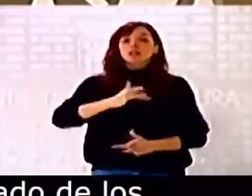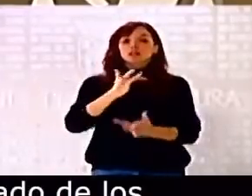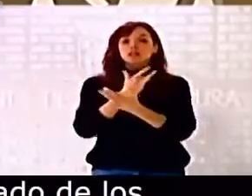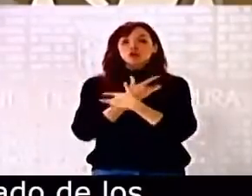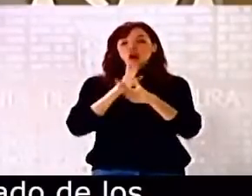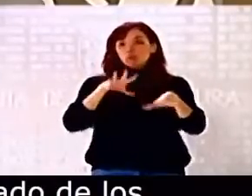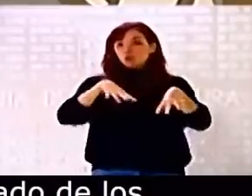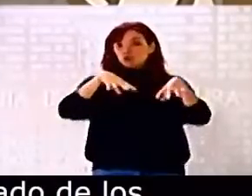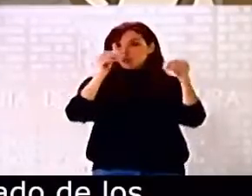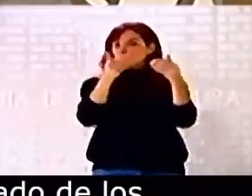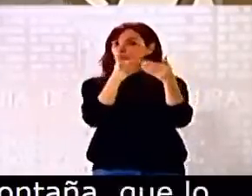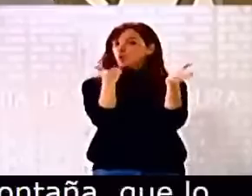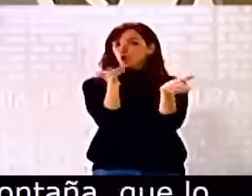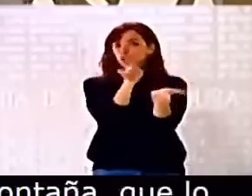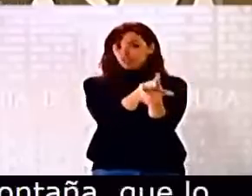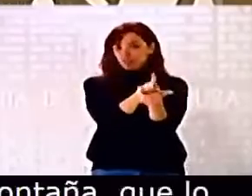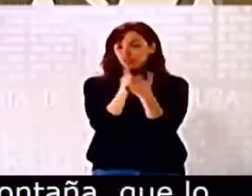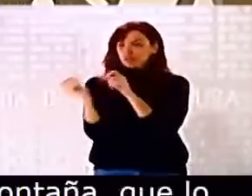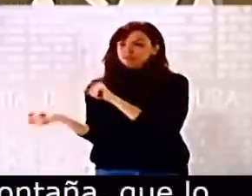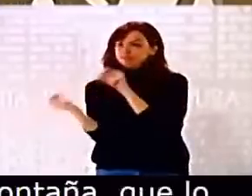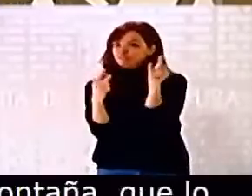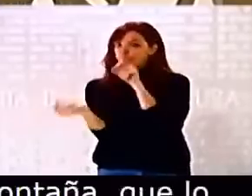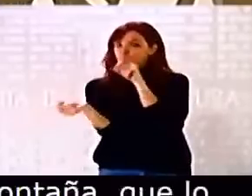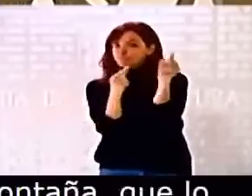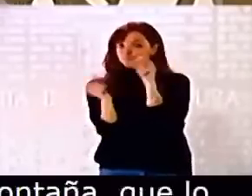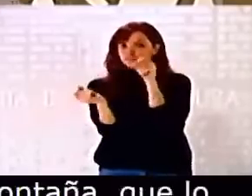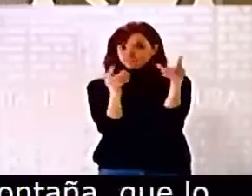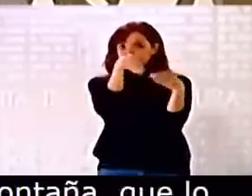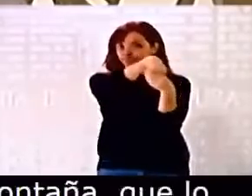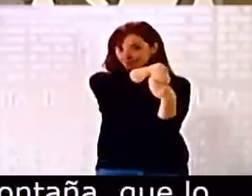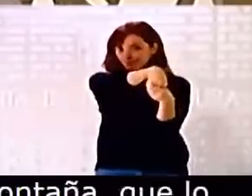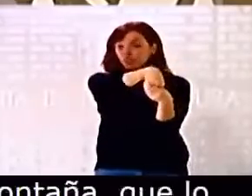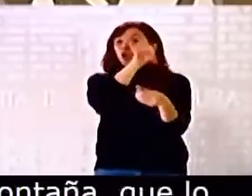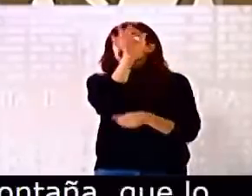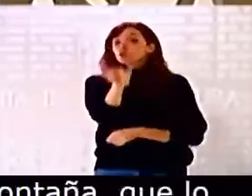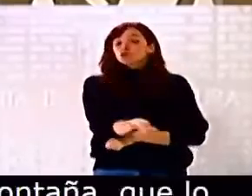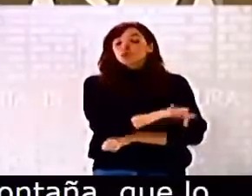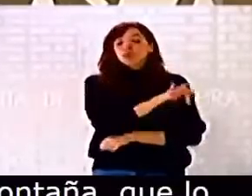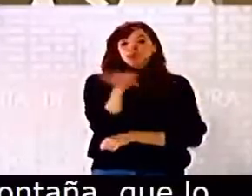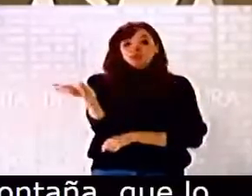que lo vamos a reabrir, donde tendremos un total